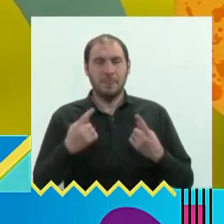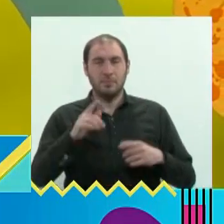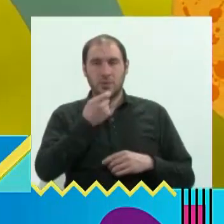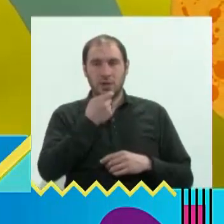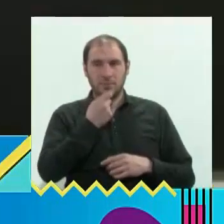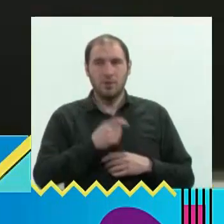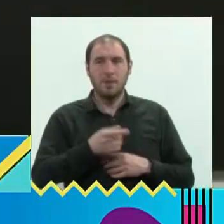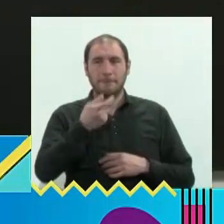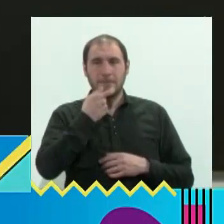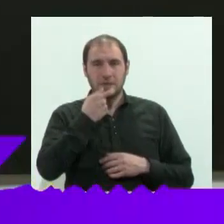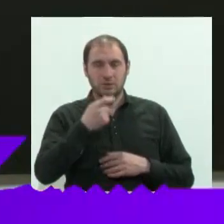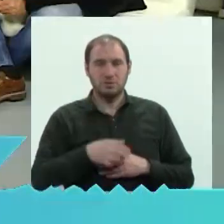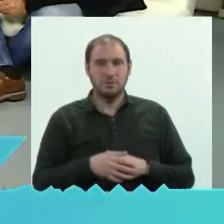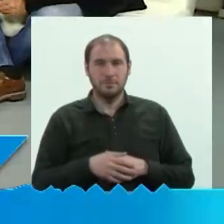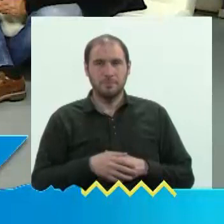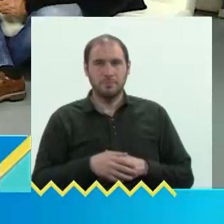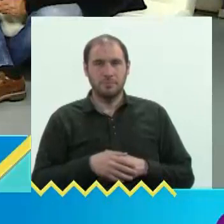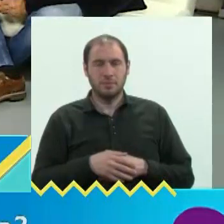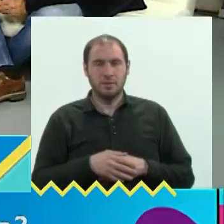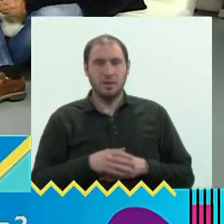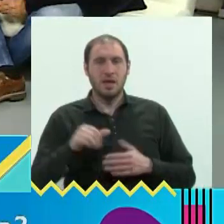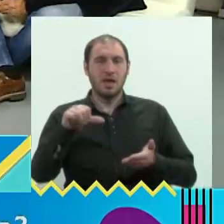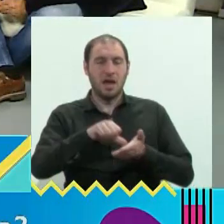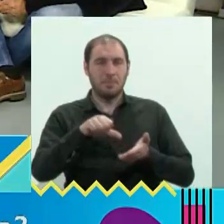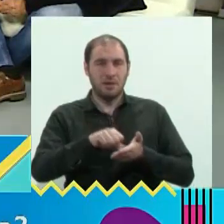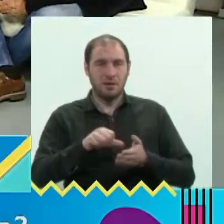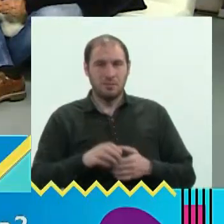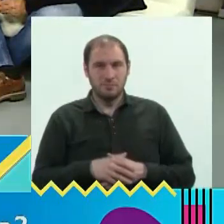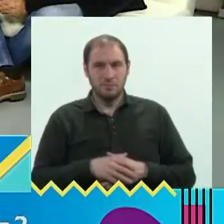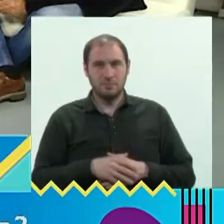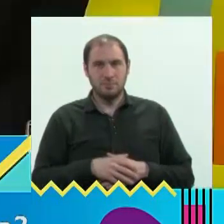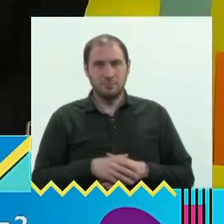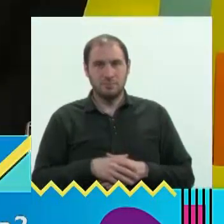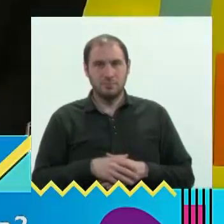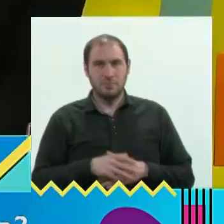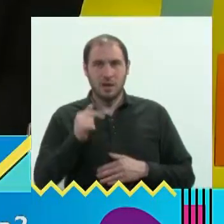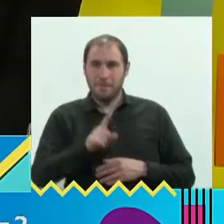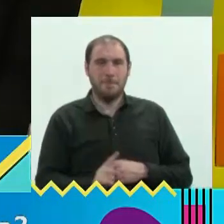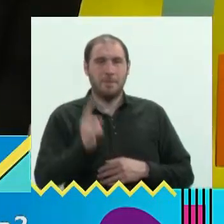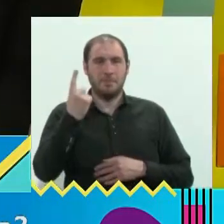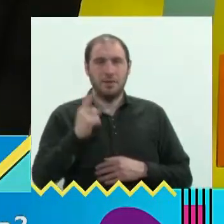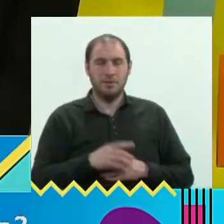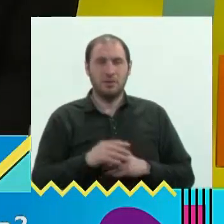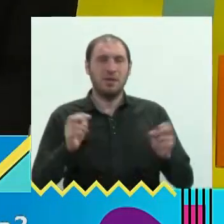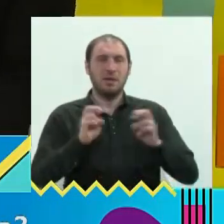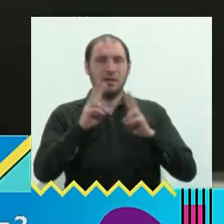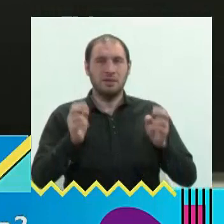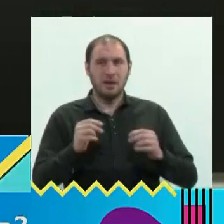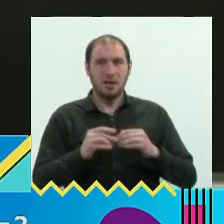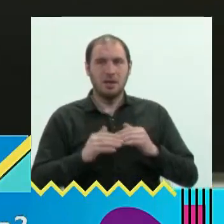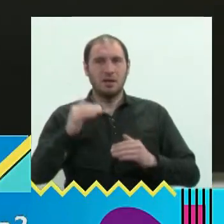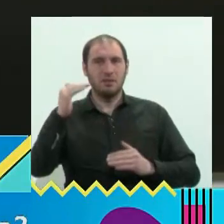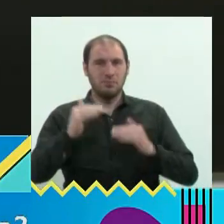ejemplo, Mendoza fue una capital en donde era puntero en el tema de urbanismo,